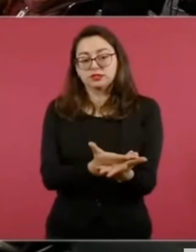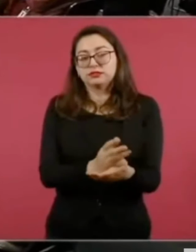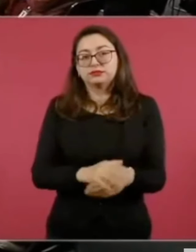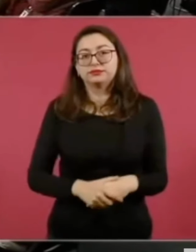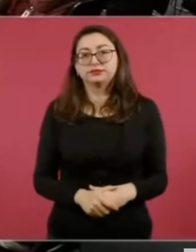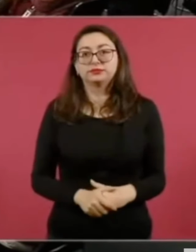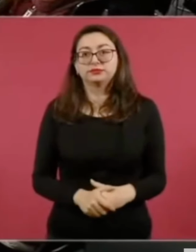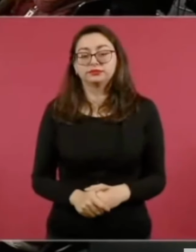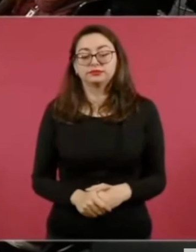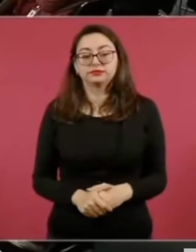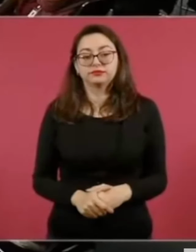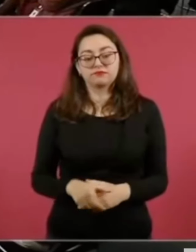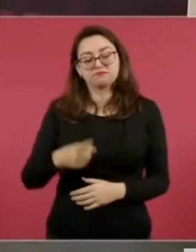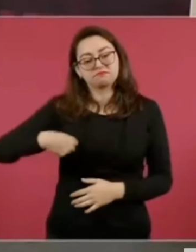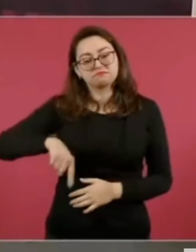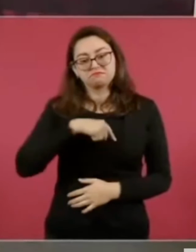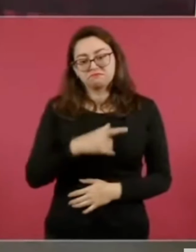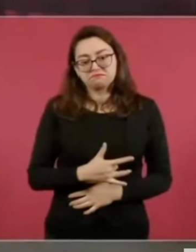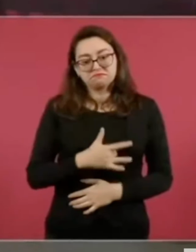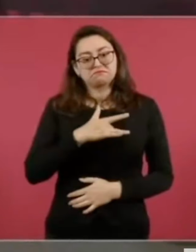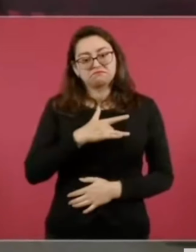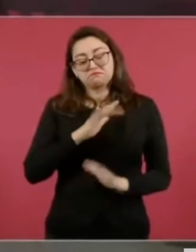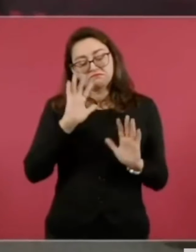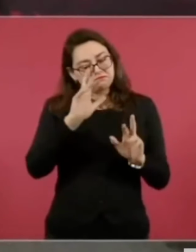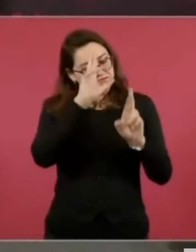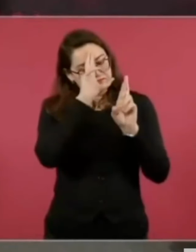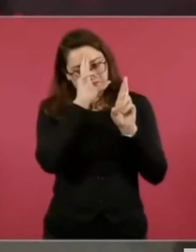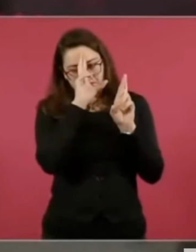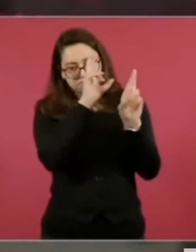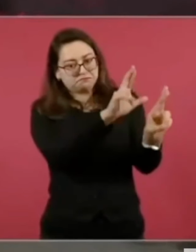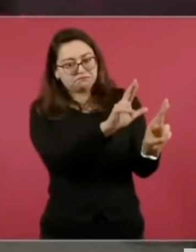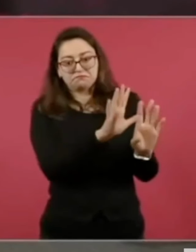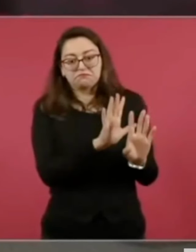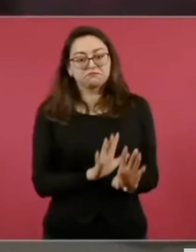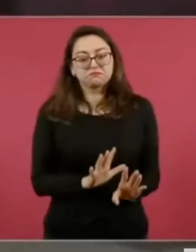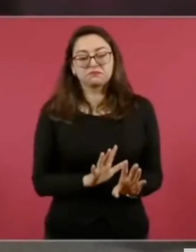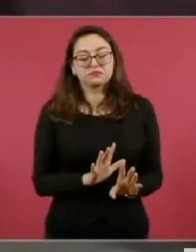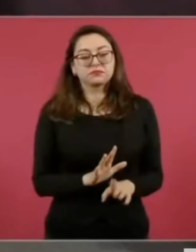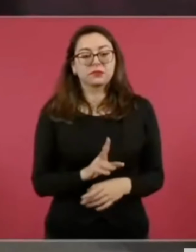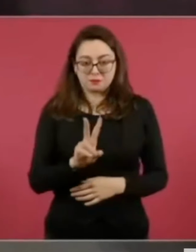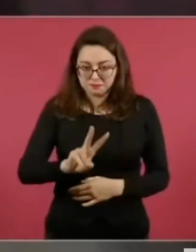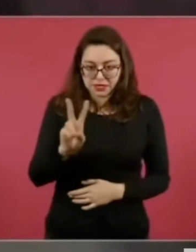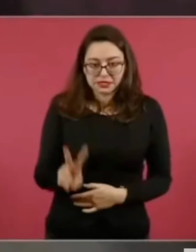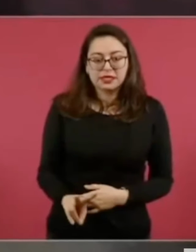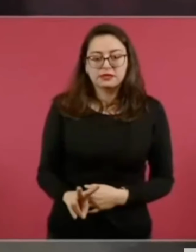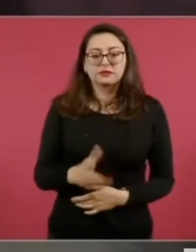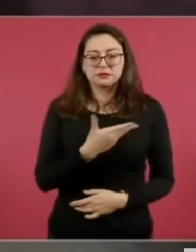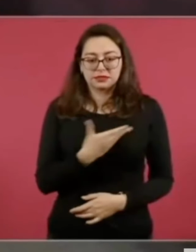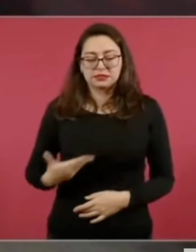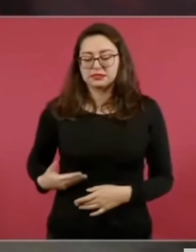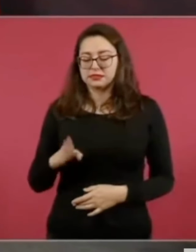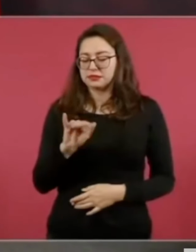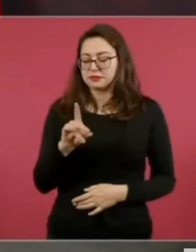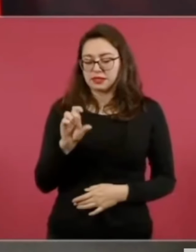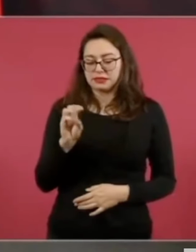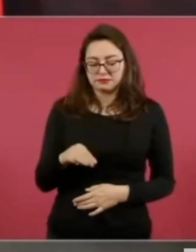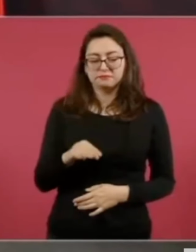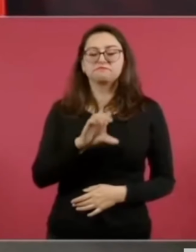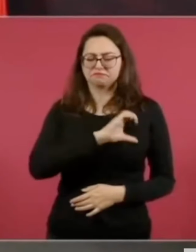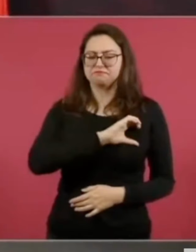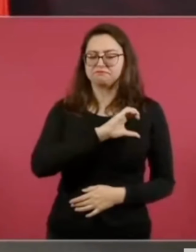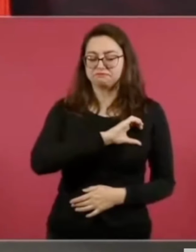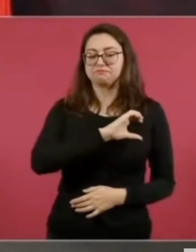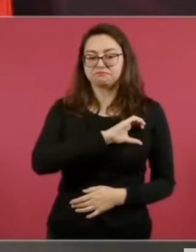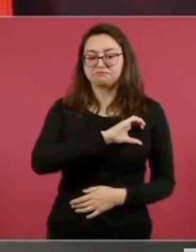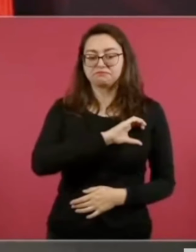republicanos. Nosotros respetamos mucho esa decisión, le tenemos mucho afecto al presidente Biden, nada